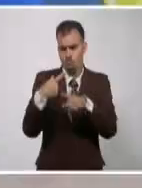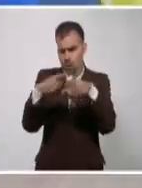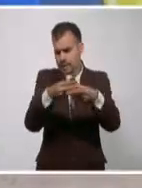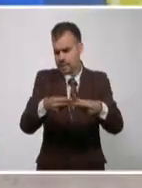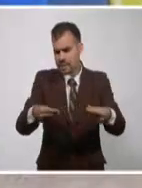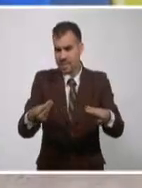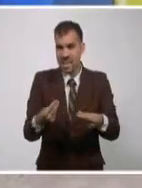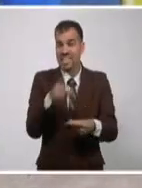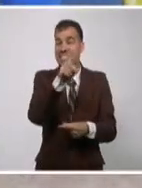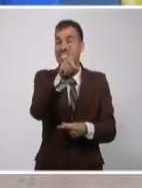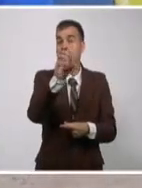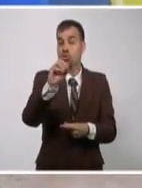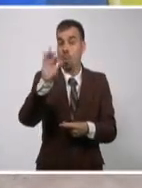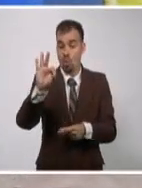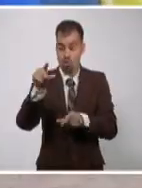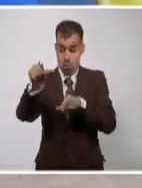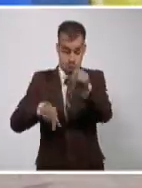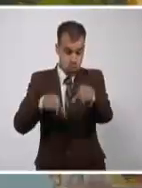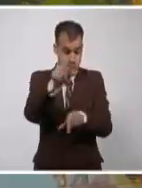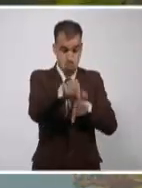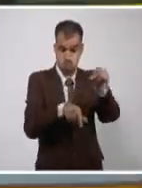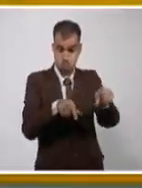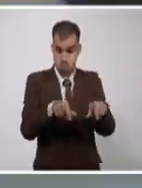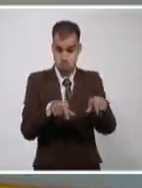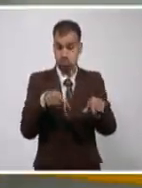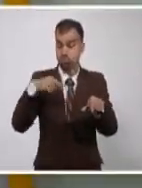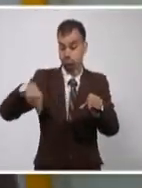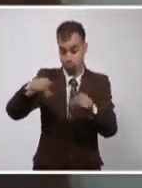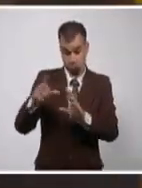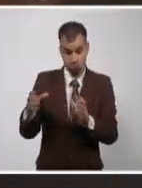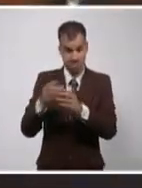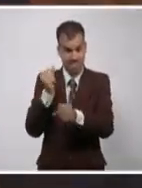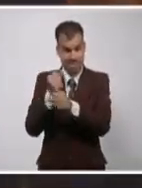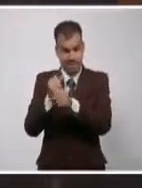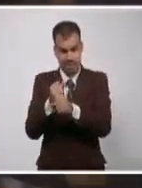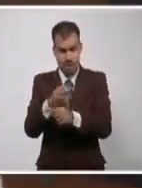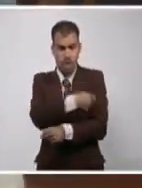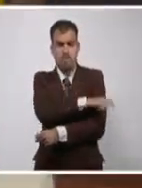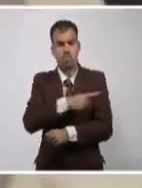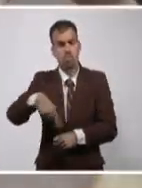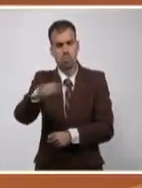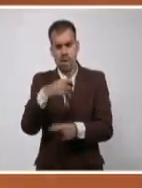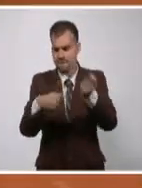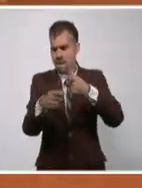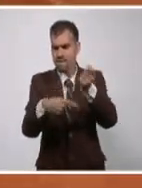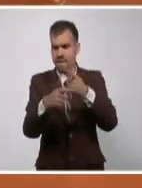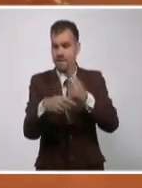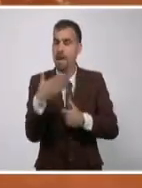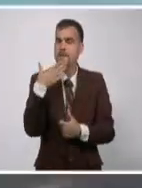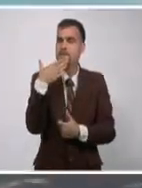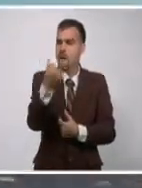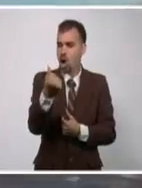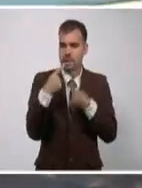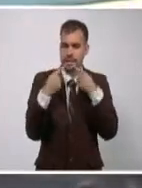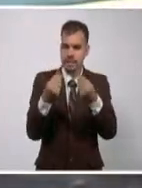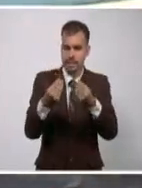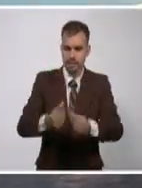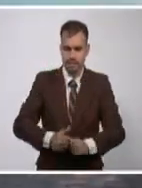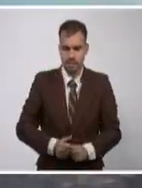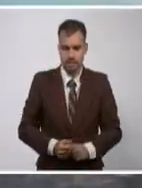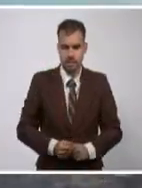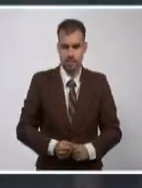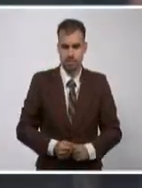canteros permiten que el servicio que hoy brinda este colectivo a la comunidad tenga una mayor calidad y constancia. De igual